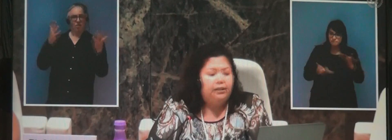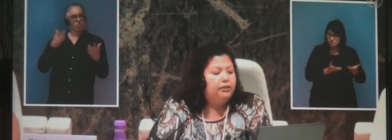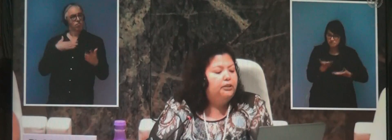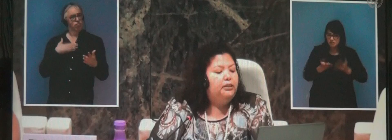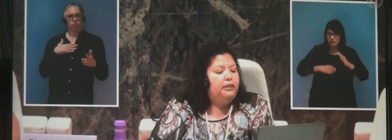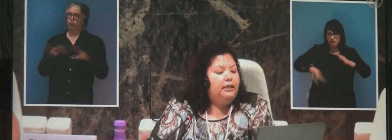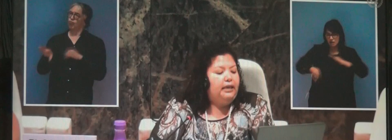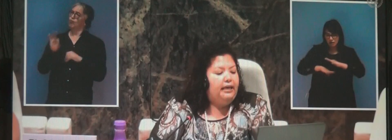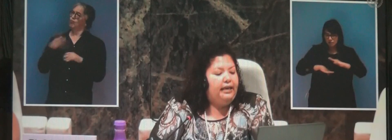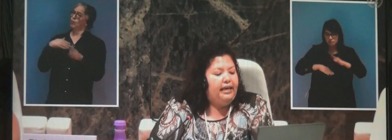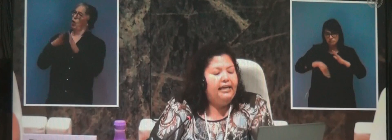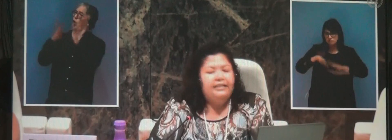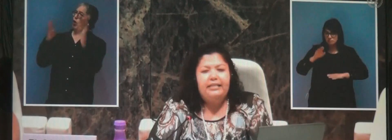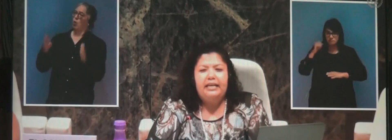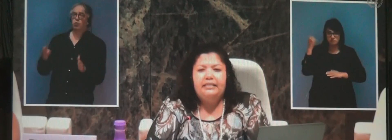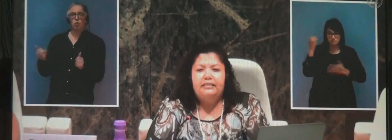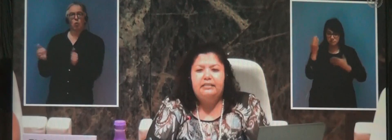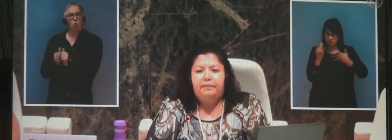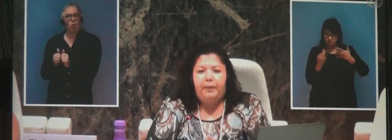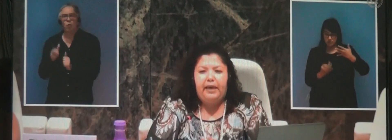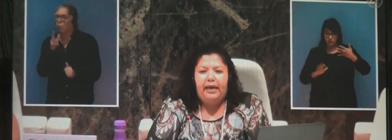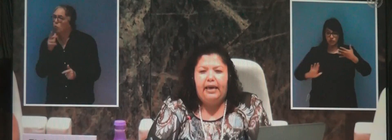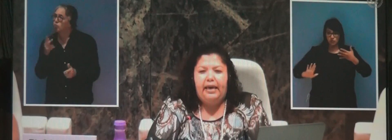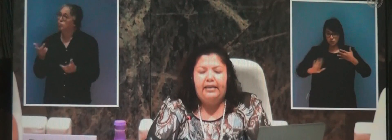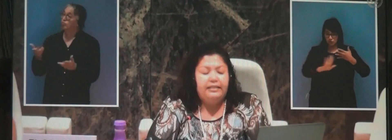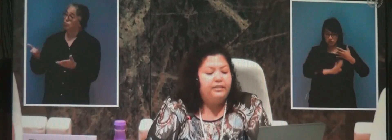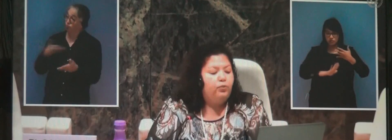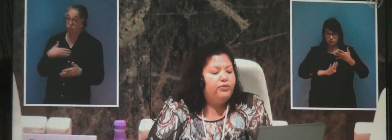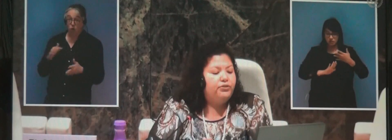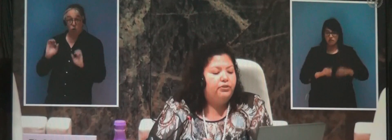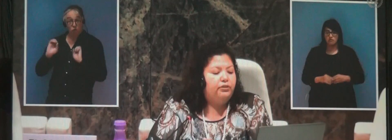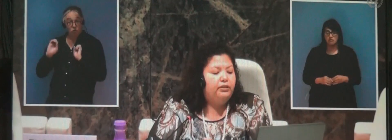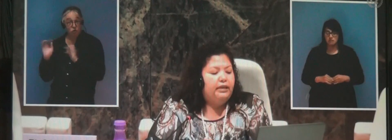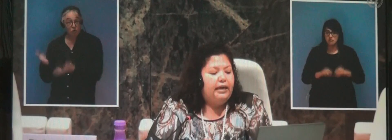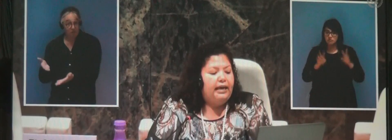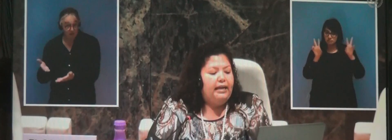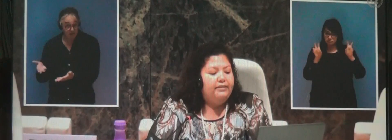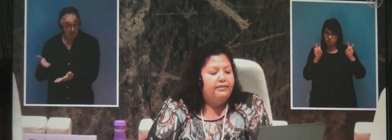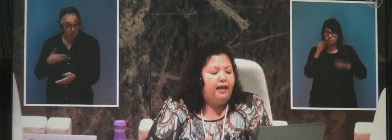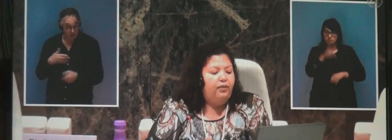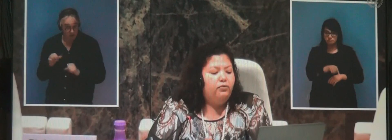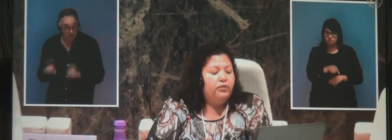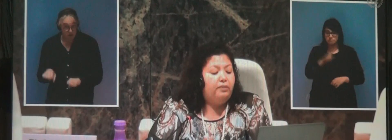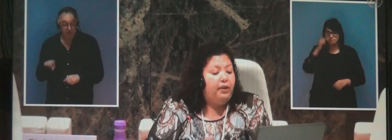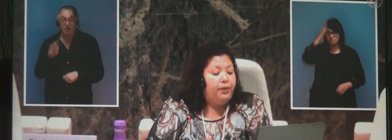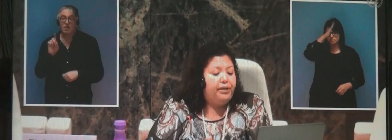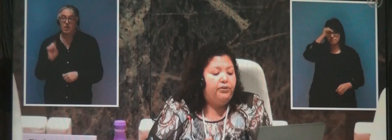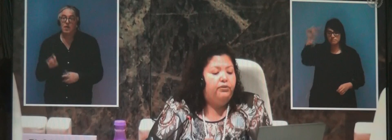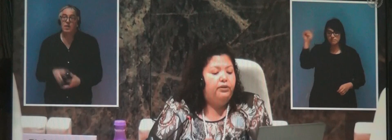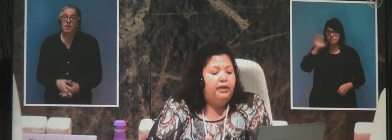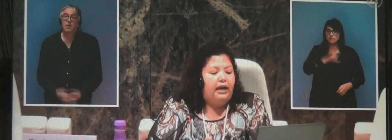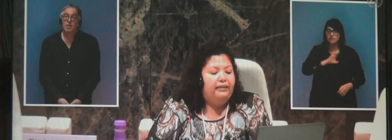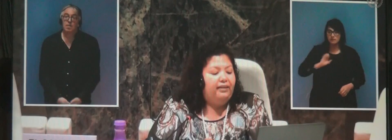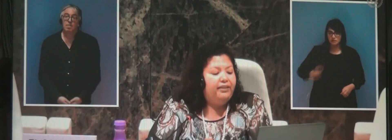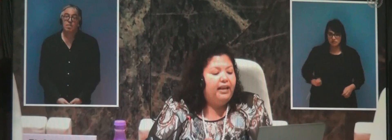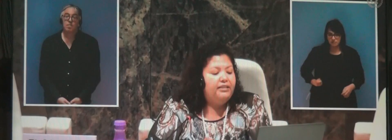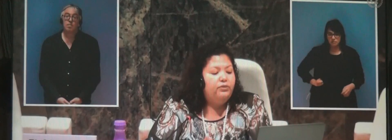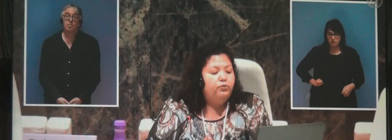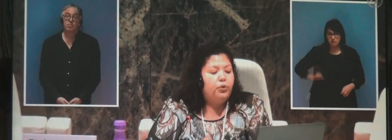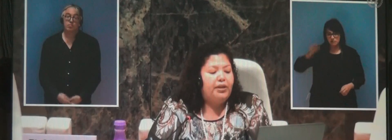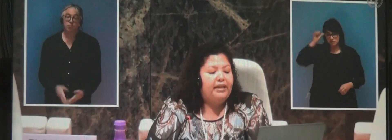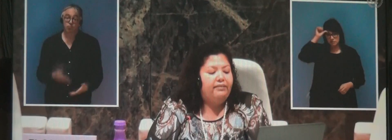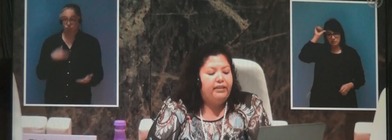necesiten, en esa situación el Estado salvadoreño, a través